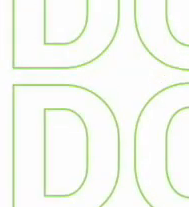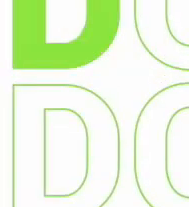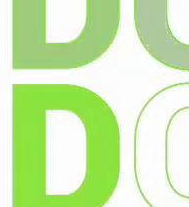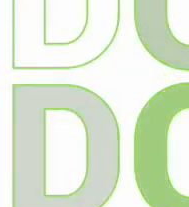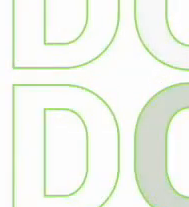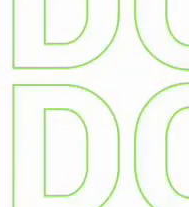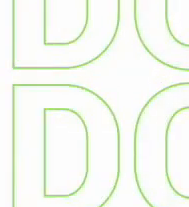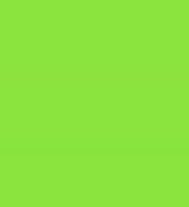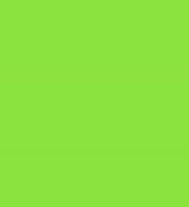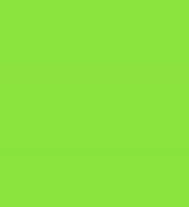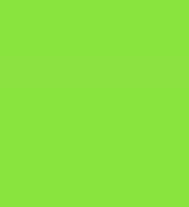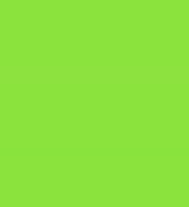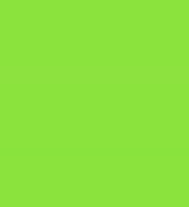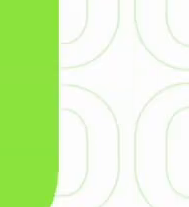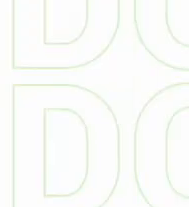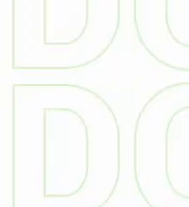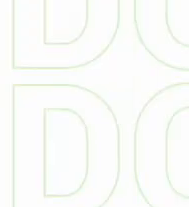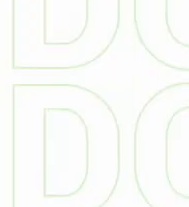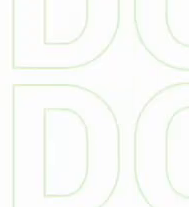Sigue viendo.